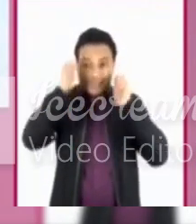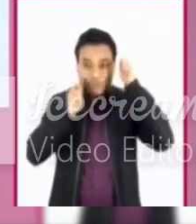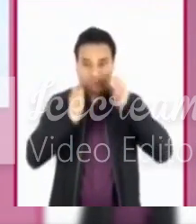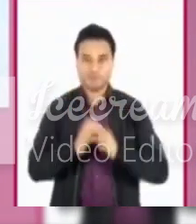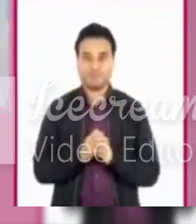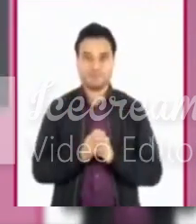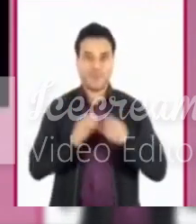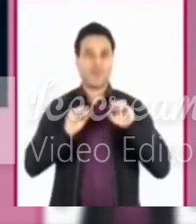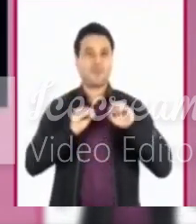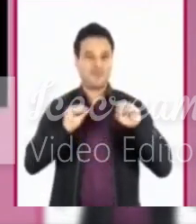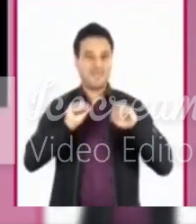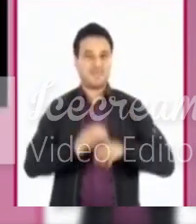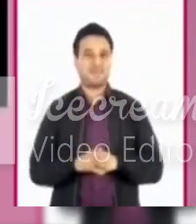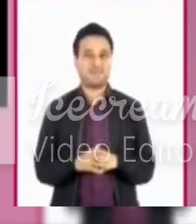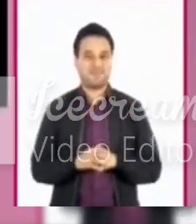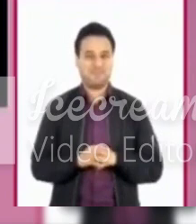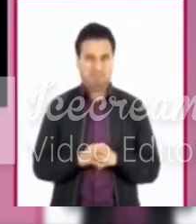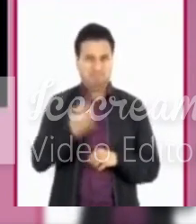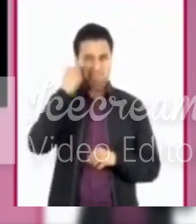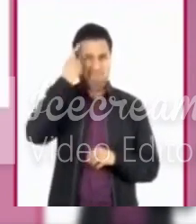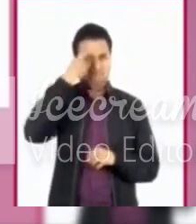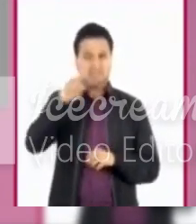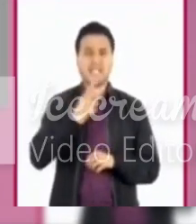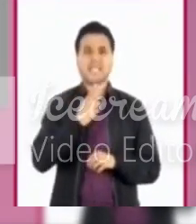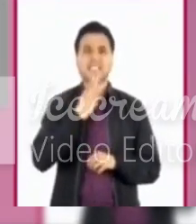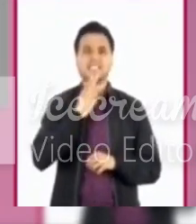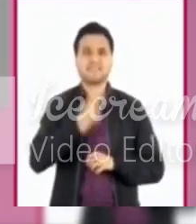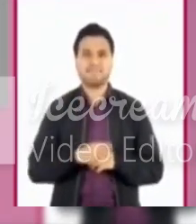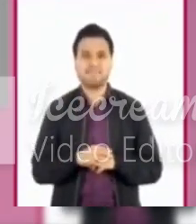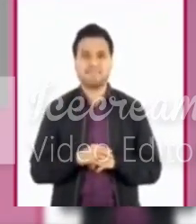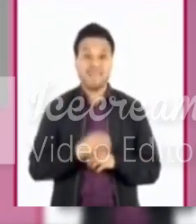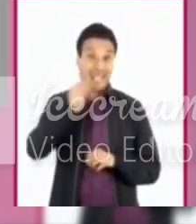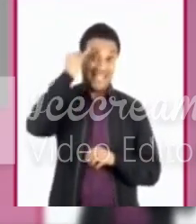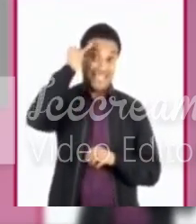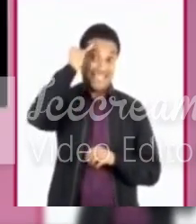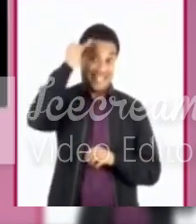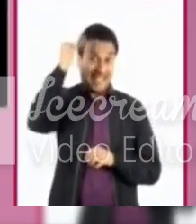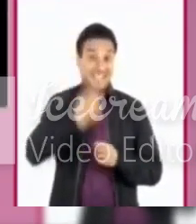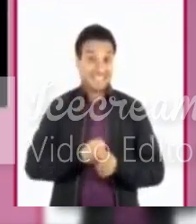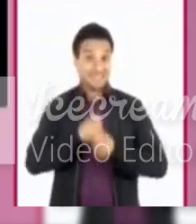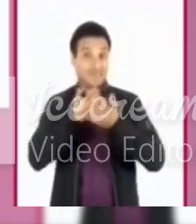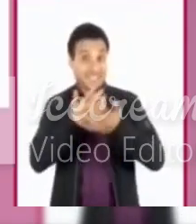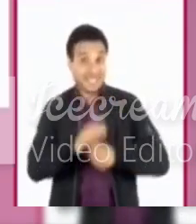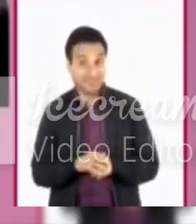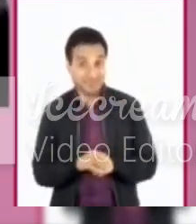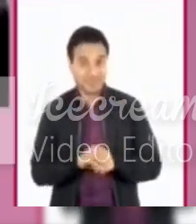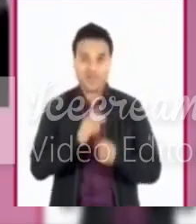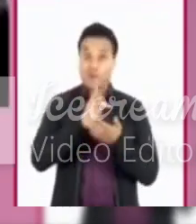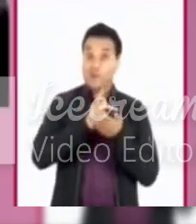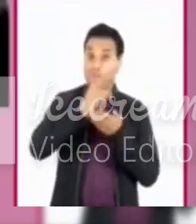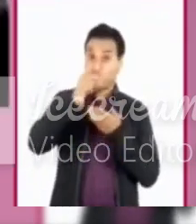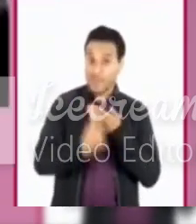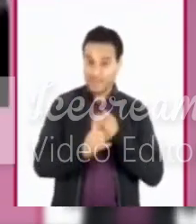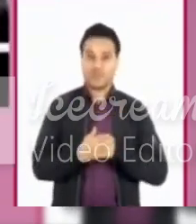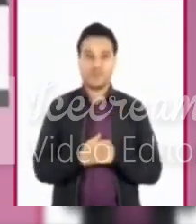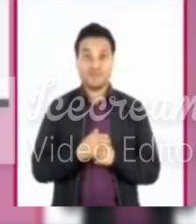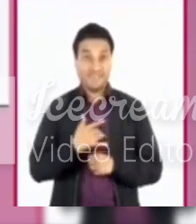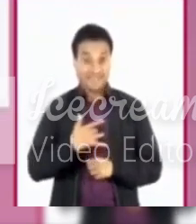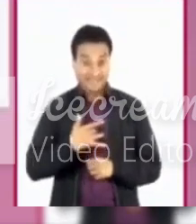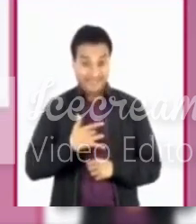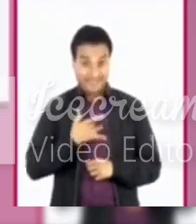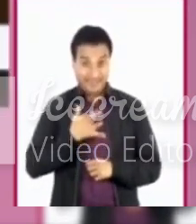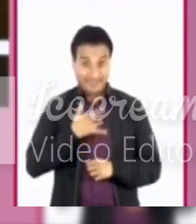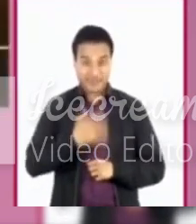y movimientos que nos sirven para expresar diversas ideas, proyectos,